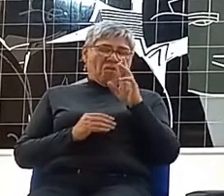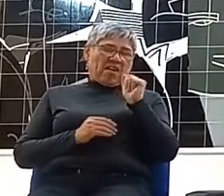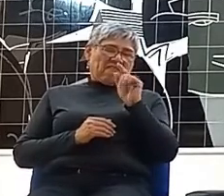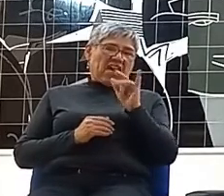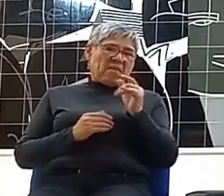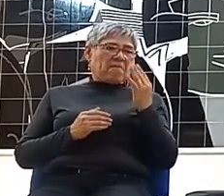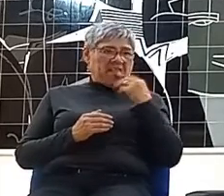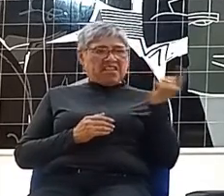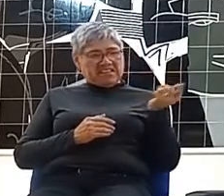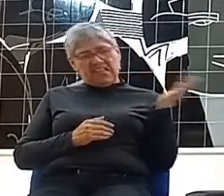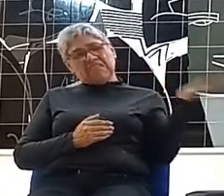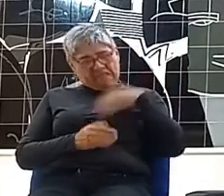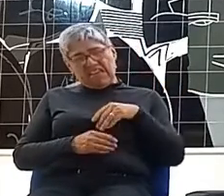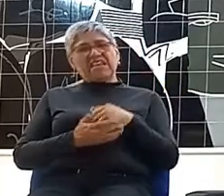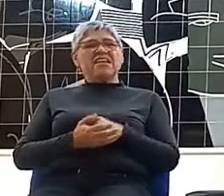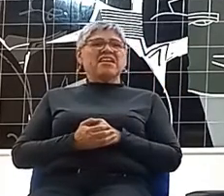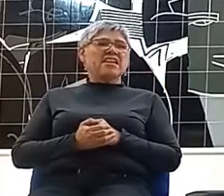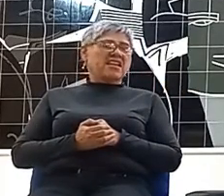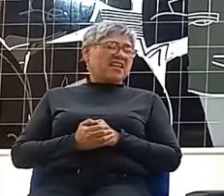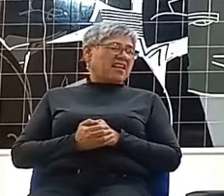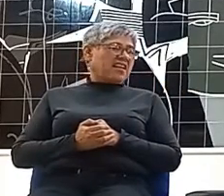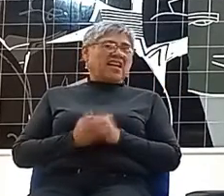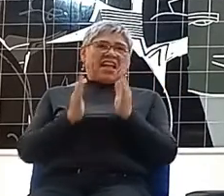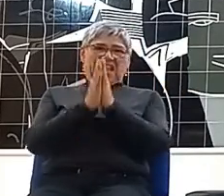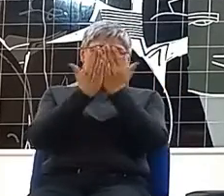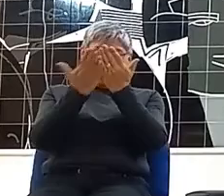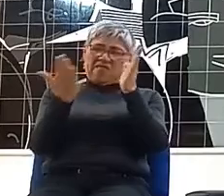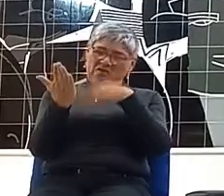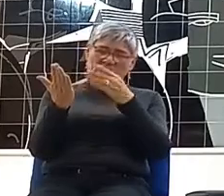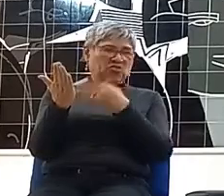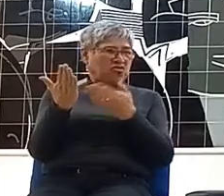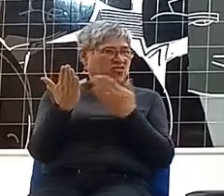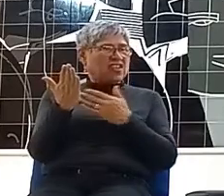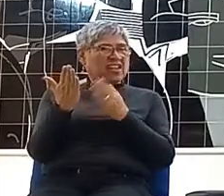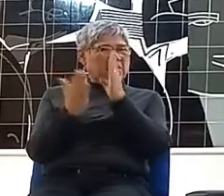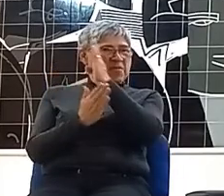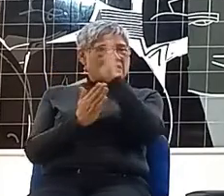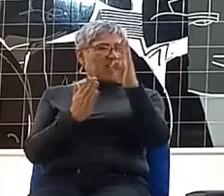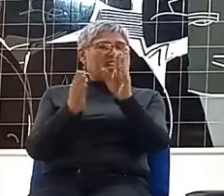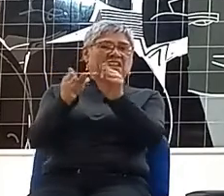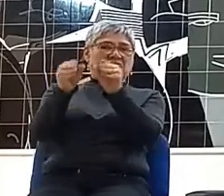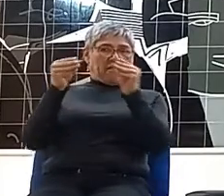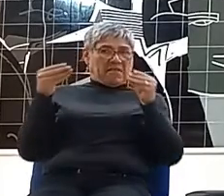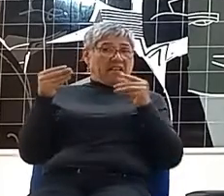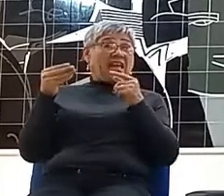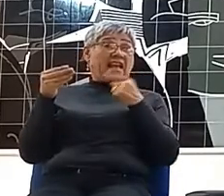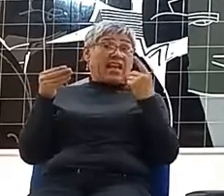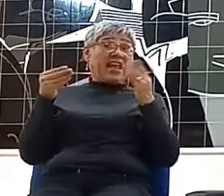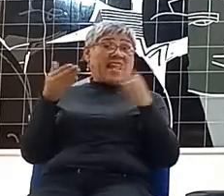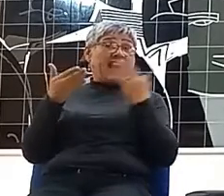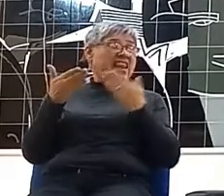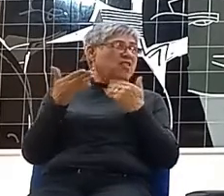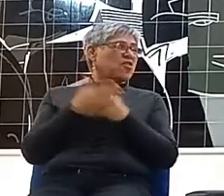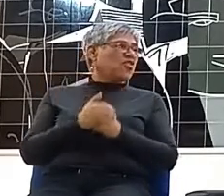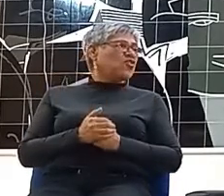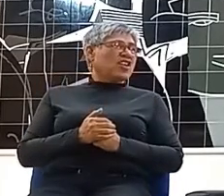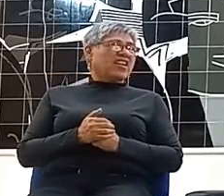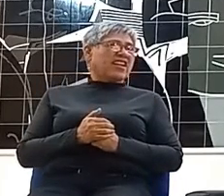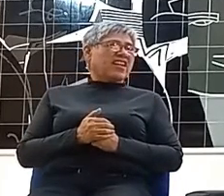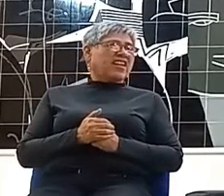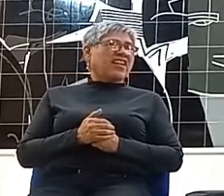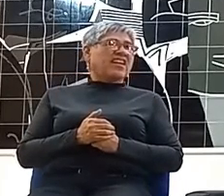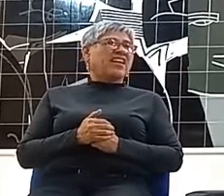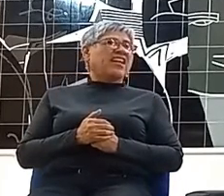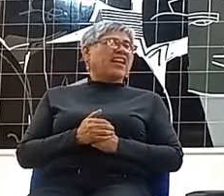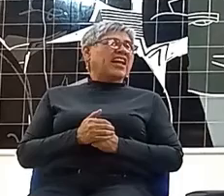me decía, me llamaba, y me sacaba unos libros de su biblioteca, que eran libros, yo me los he ido